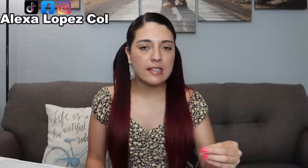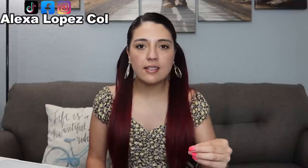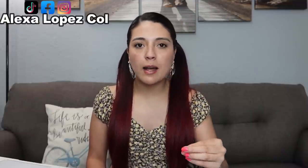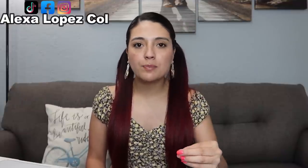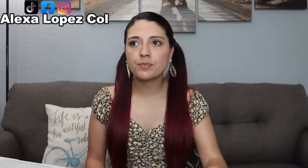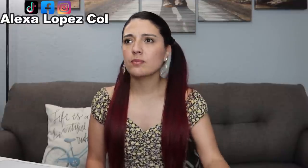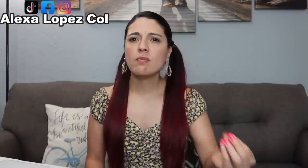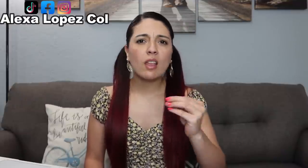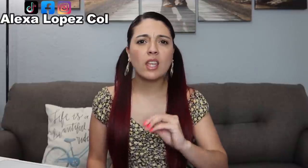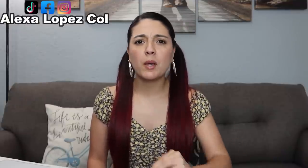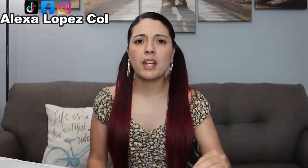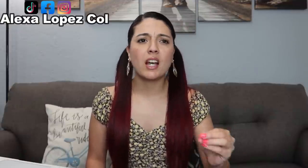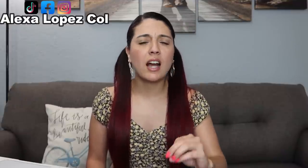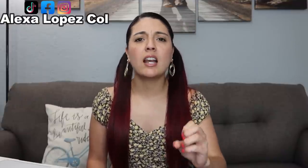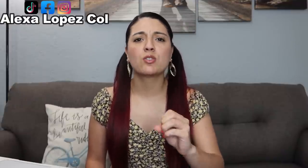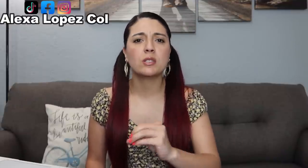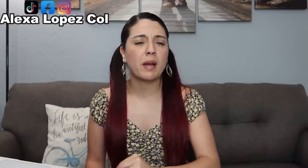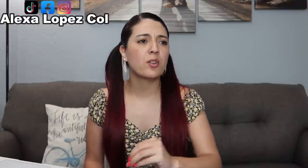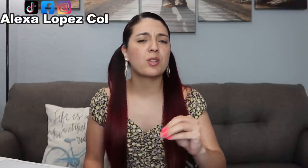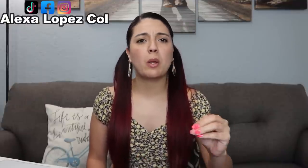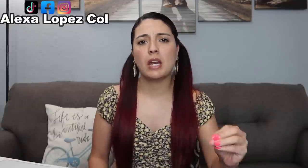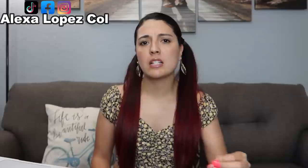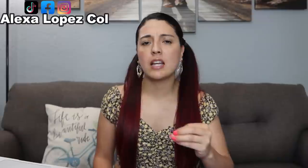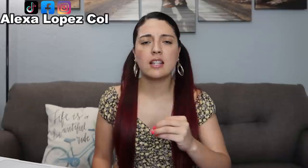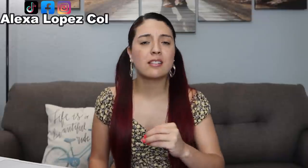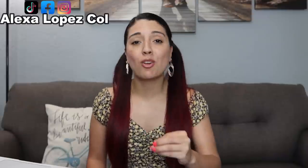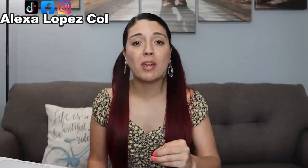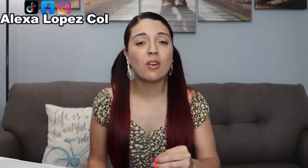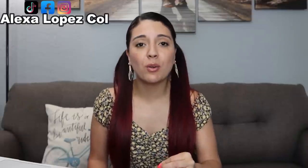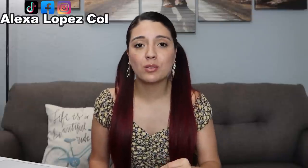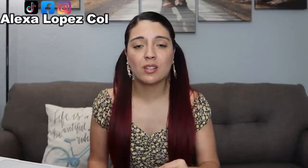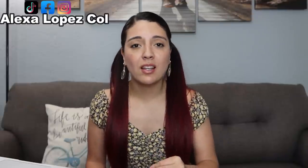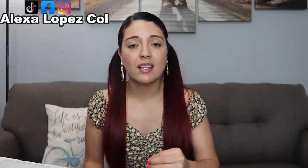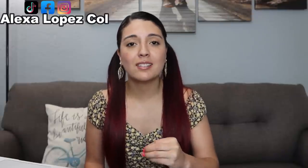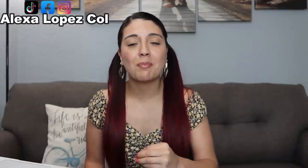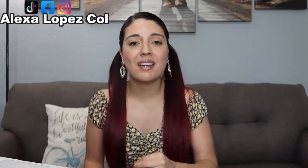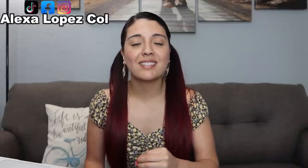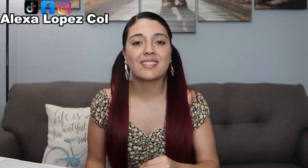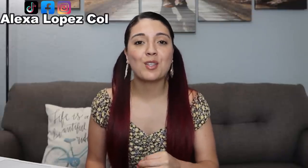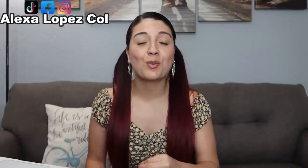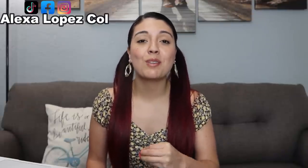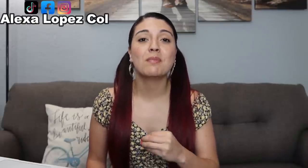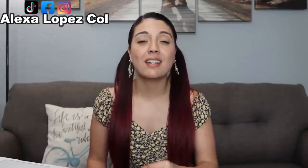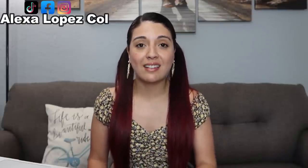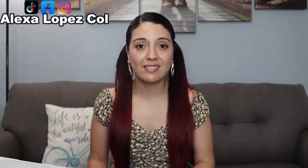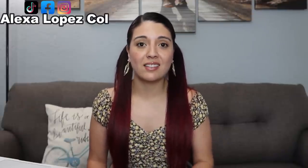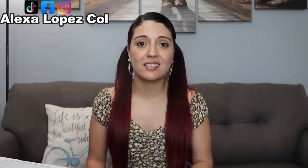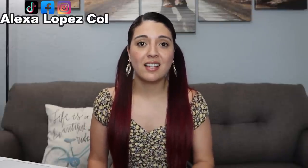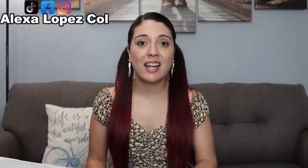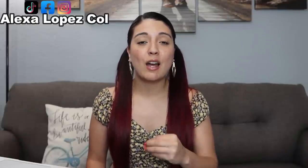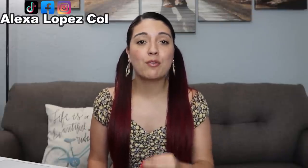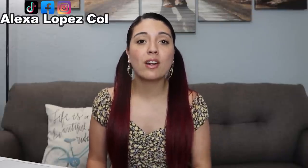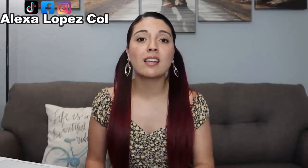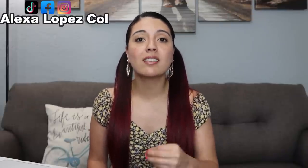discurso racista de que vienen acá los hispanos y que vienen a hacer y deshacer. No, mijos. Este país está hecho de